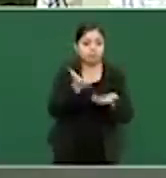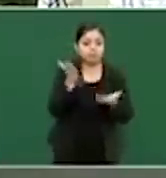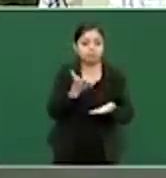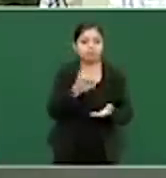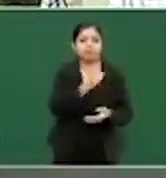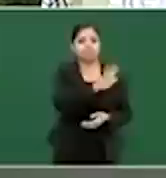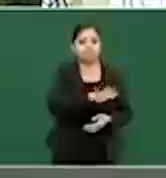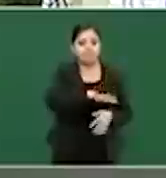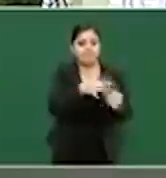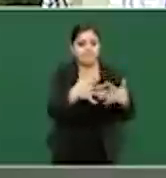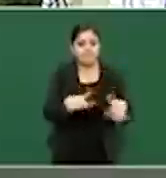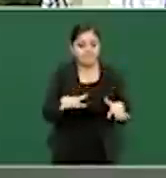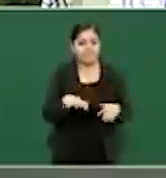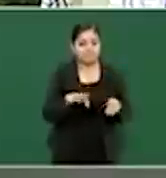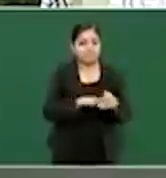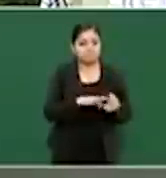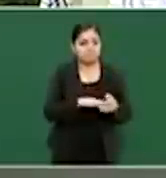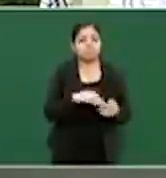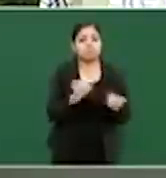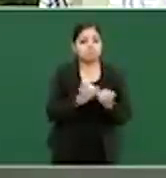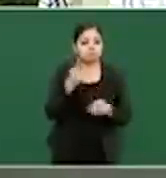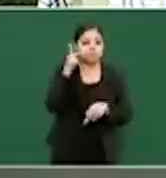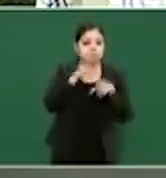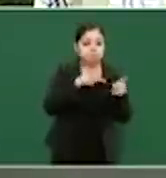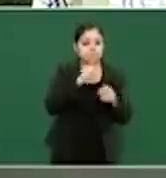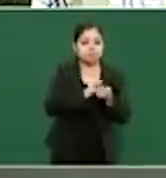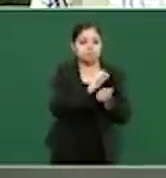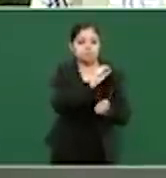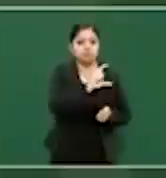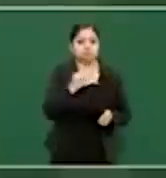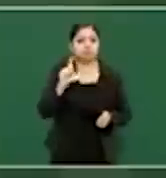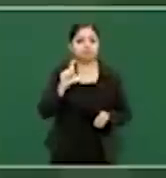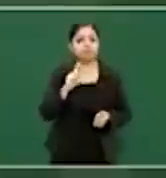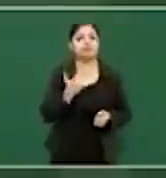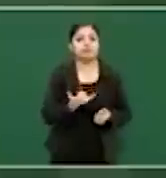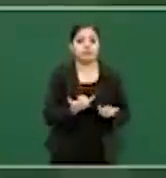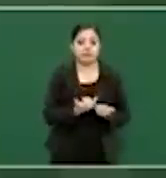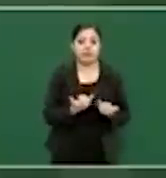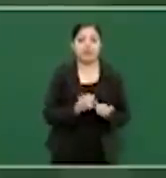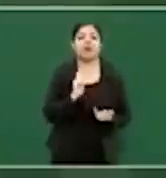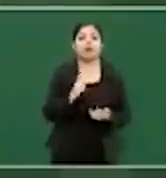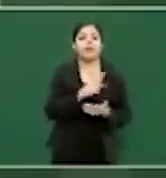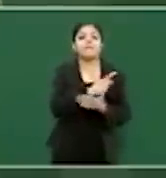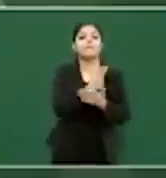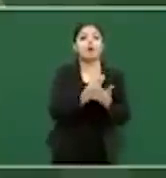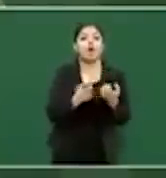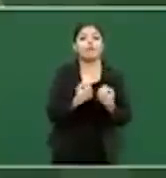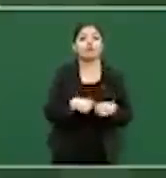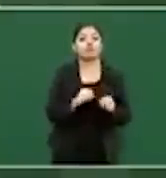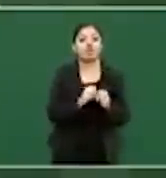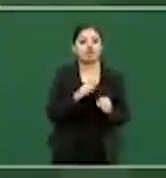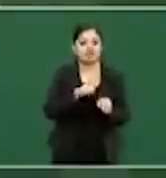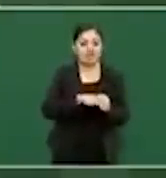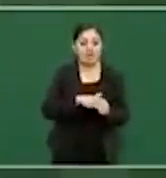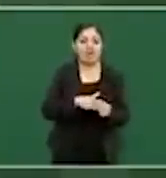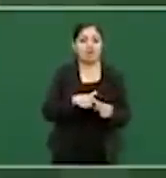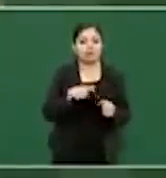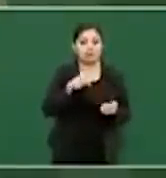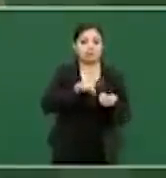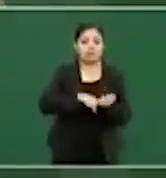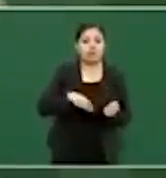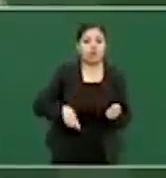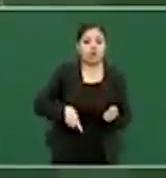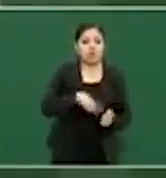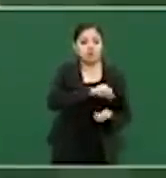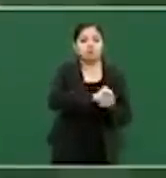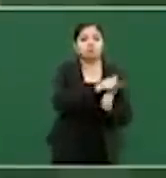confianza en las instituciones y mejores condiciones para la entrega de los programas sociales dentro del gobierno federal.